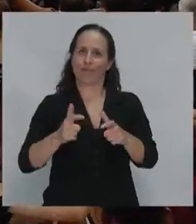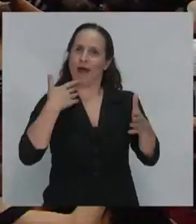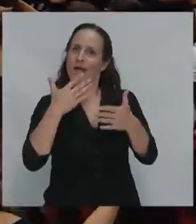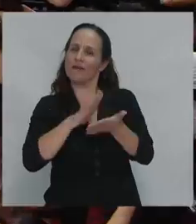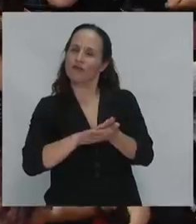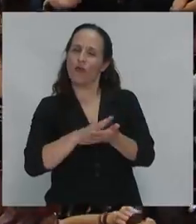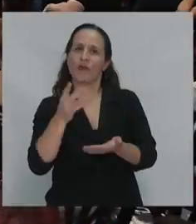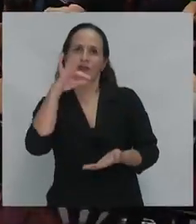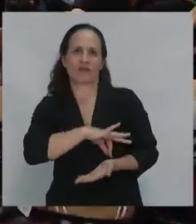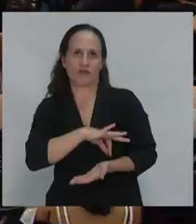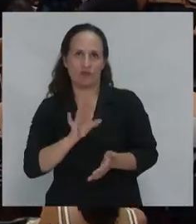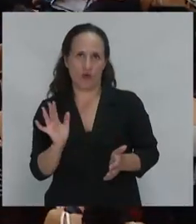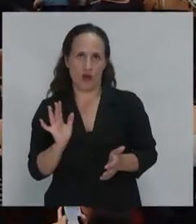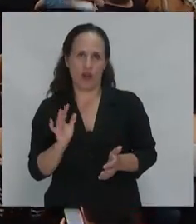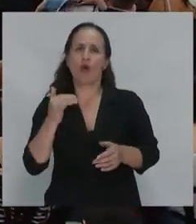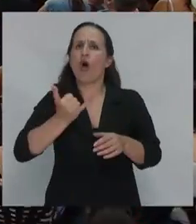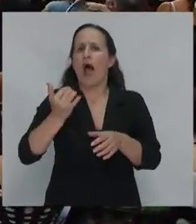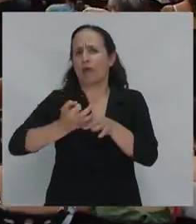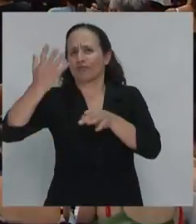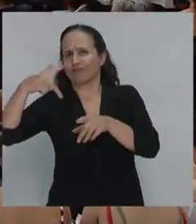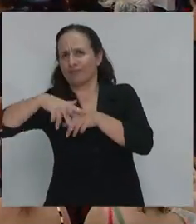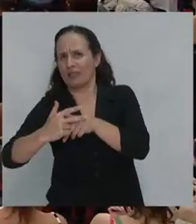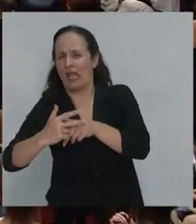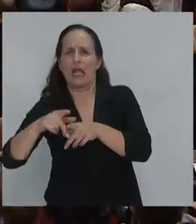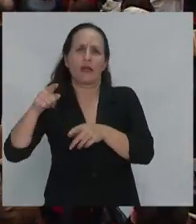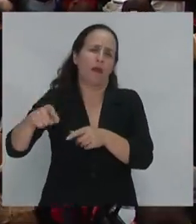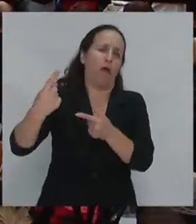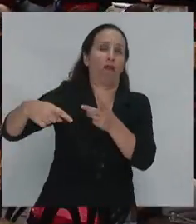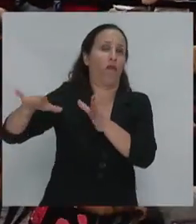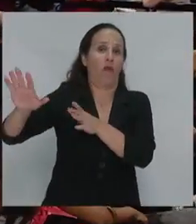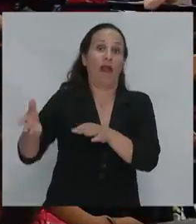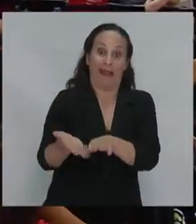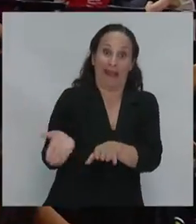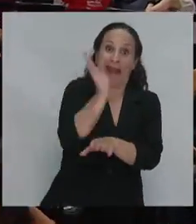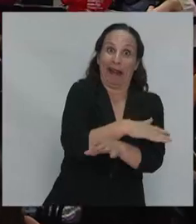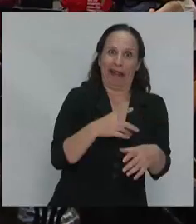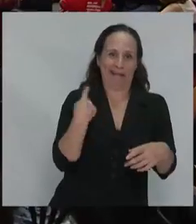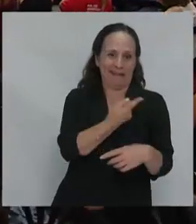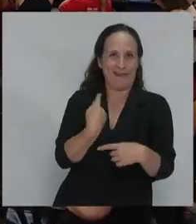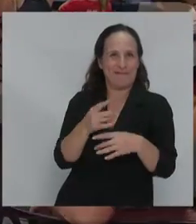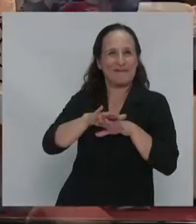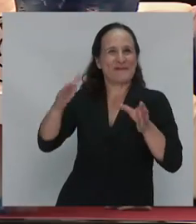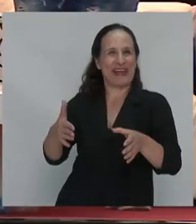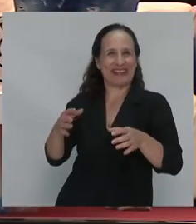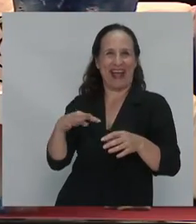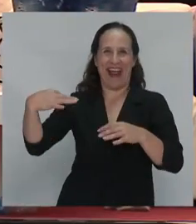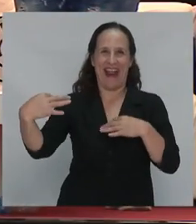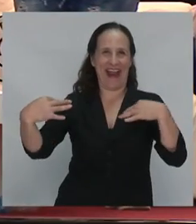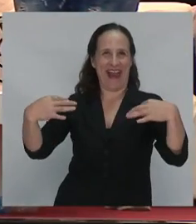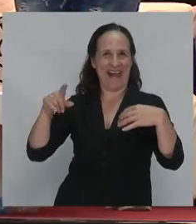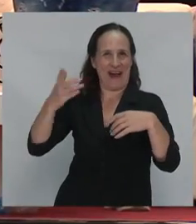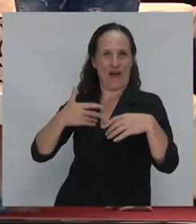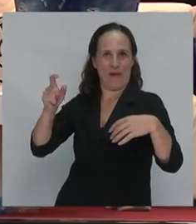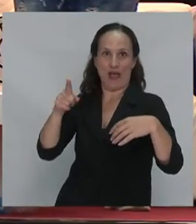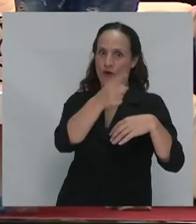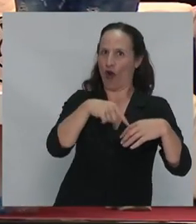del otro lado técnicos recursos humanos la mar en coche y de este otro lado de la mesa la realidad es